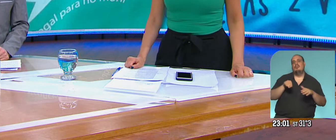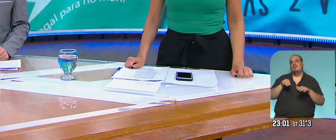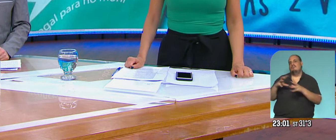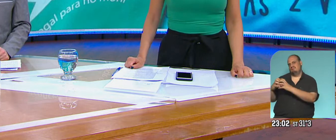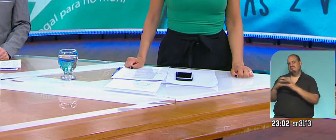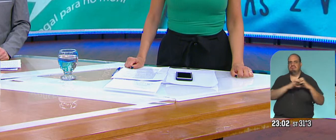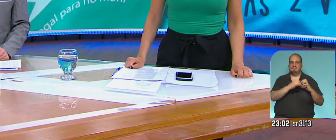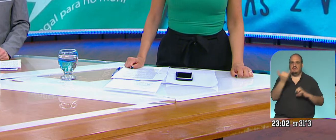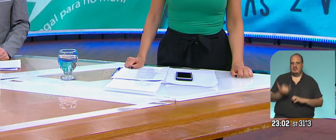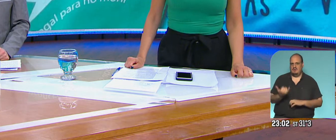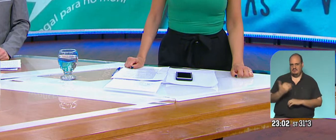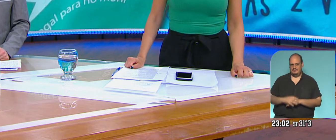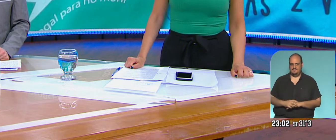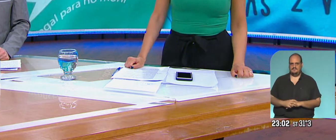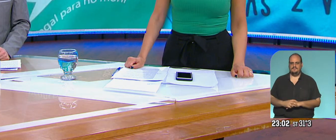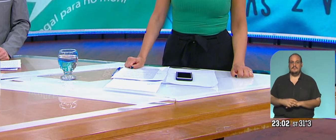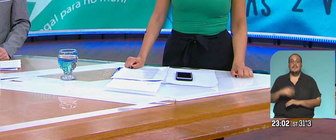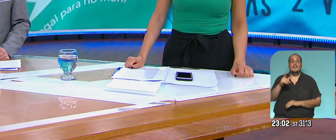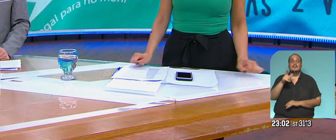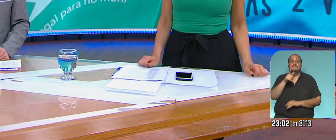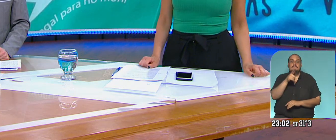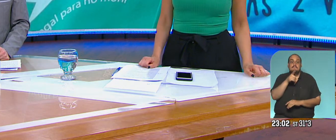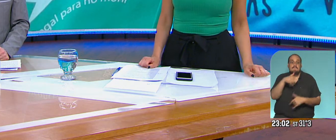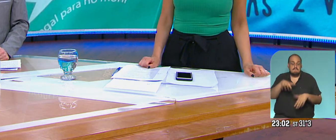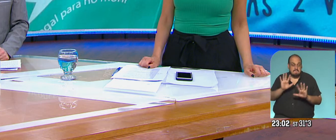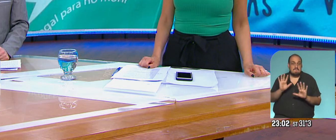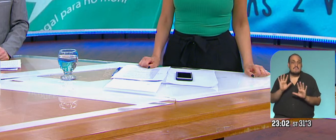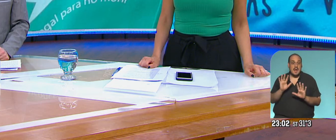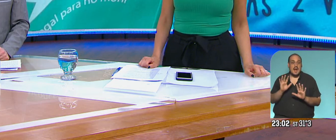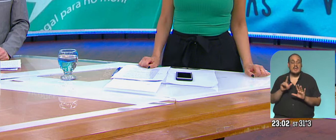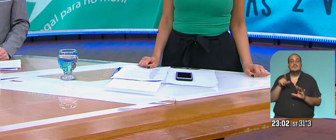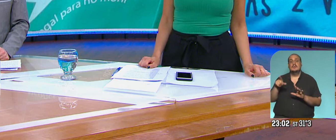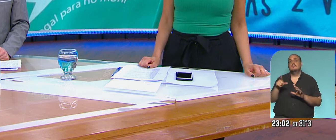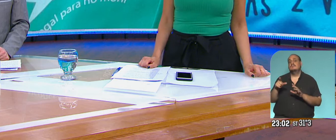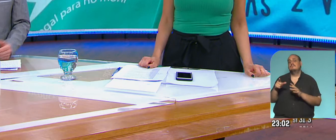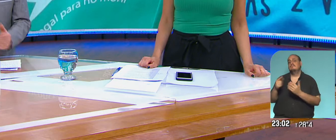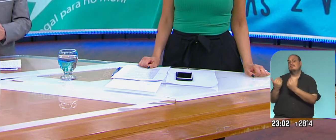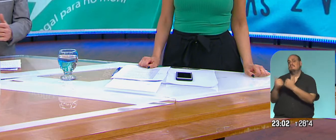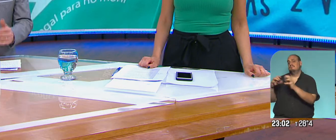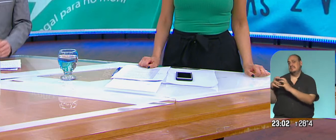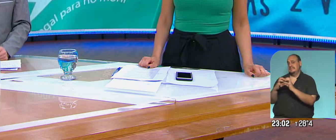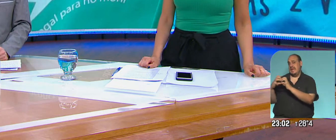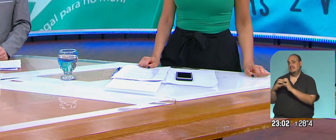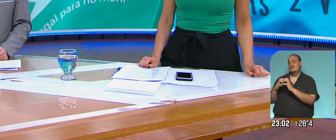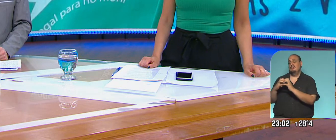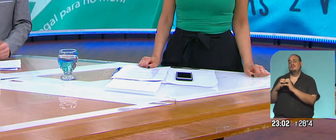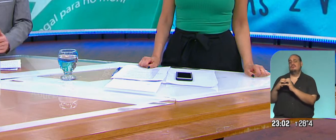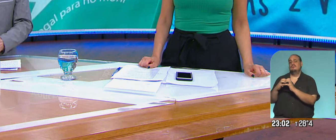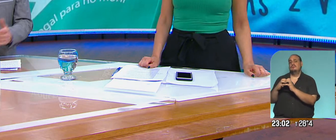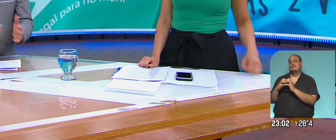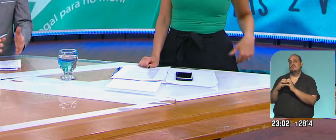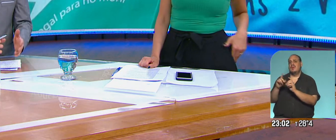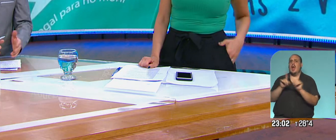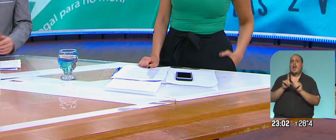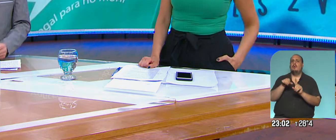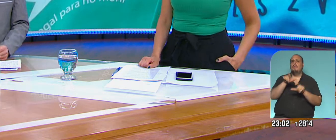Exacto. Pareciera que ya está más o menos encaminada esta sesión con algunas personas que estaban en la duda,